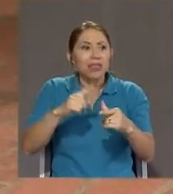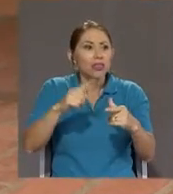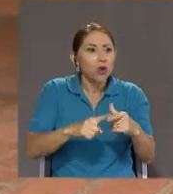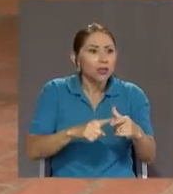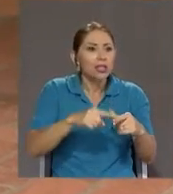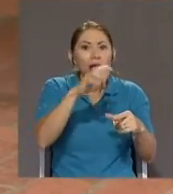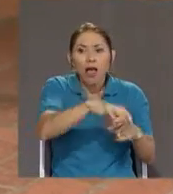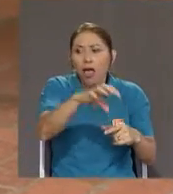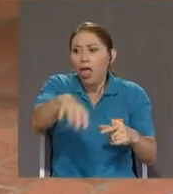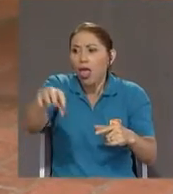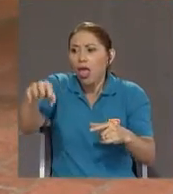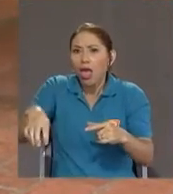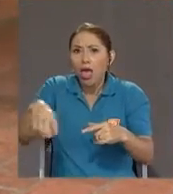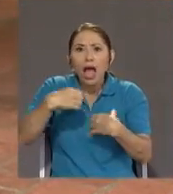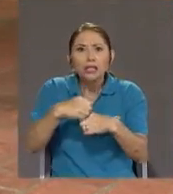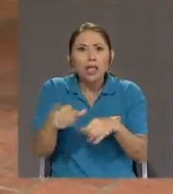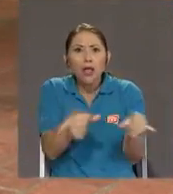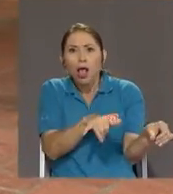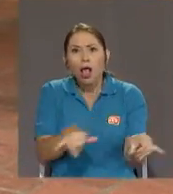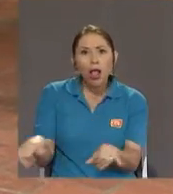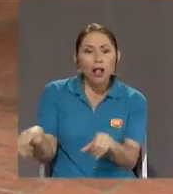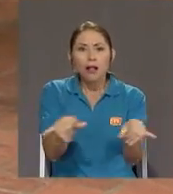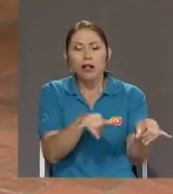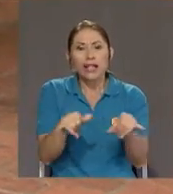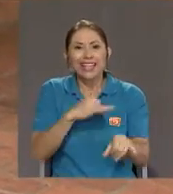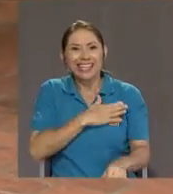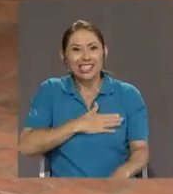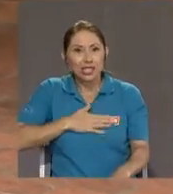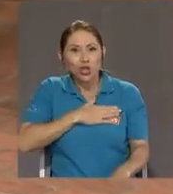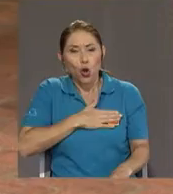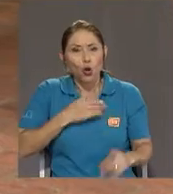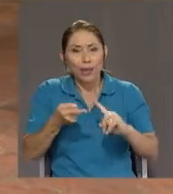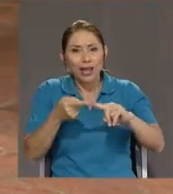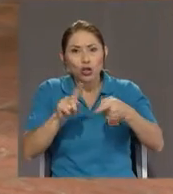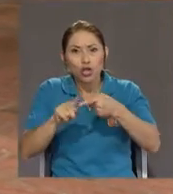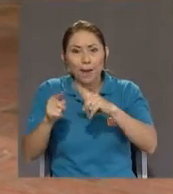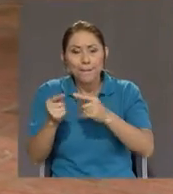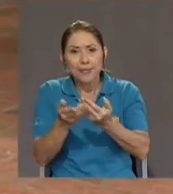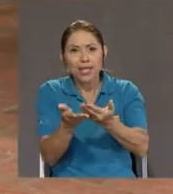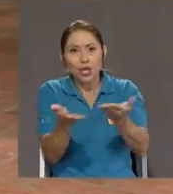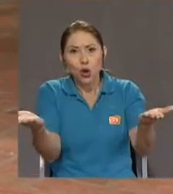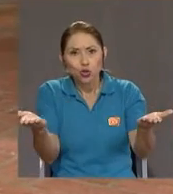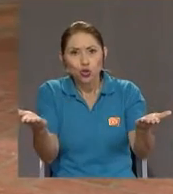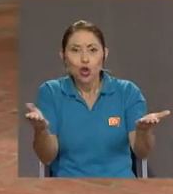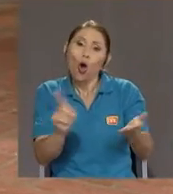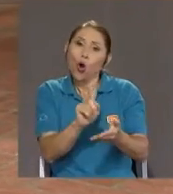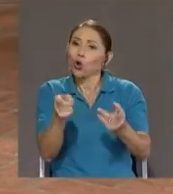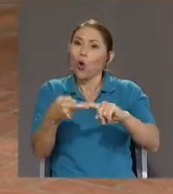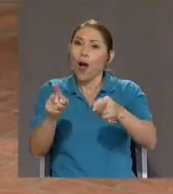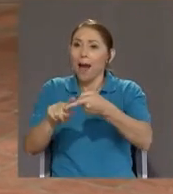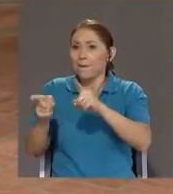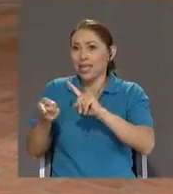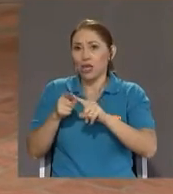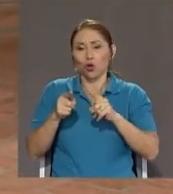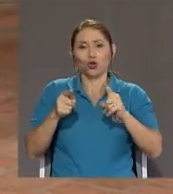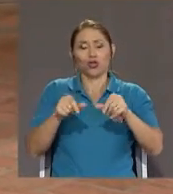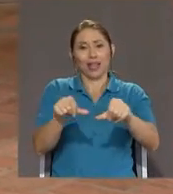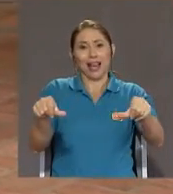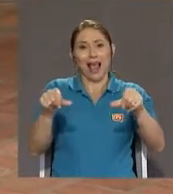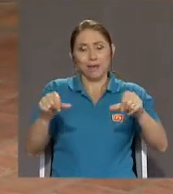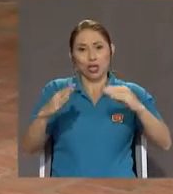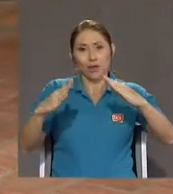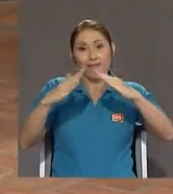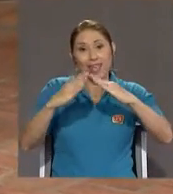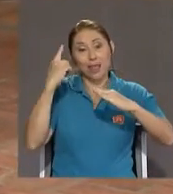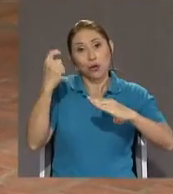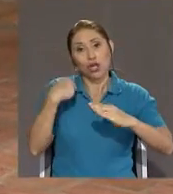haciendo más o menos lo mismo, y disculpe los amigos y no amigos del ámbito de vivienda, porque los